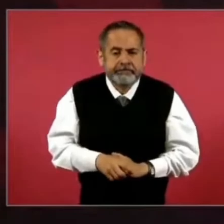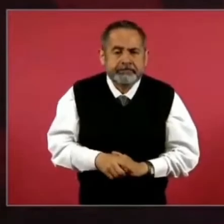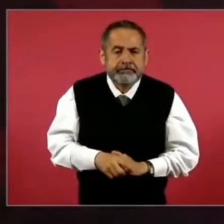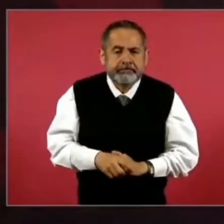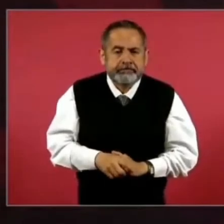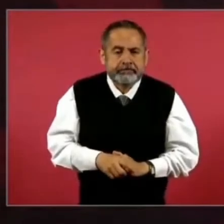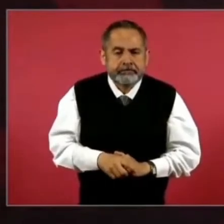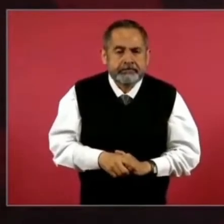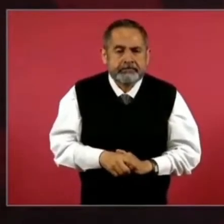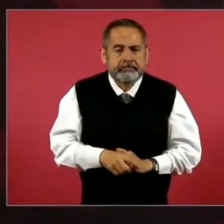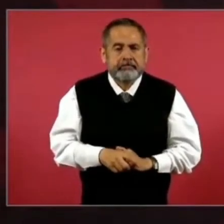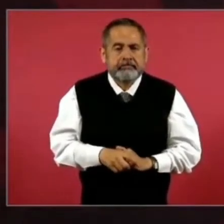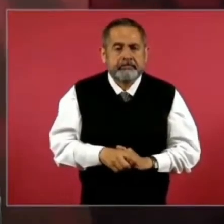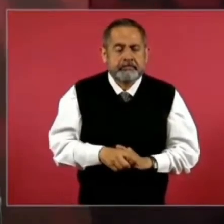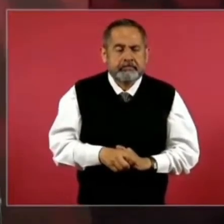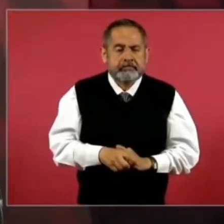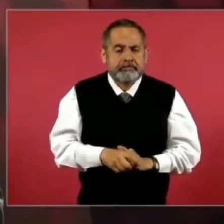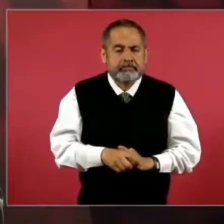porque